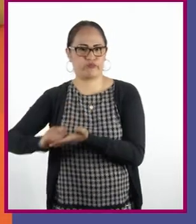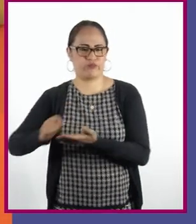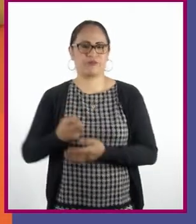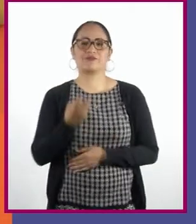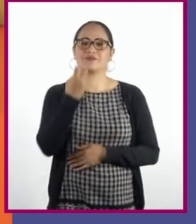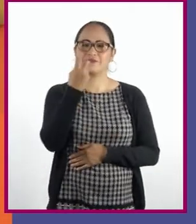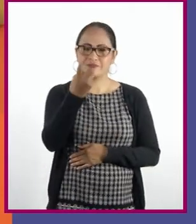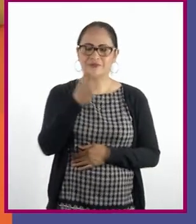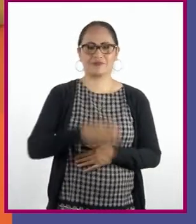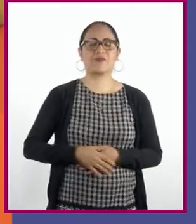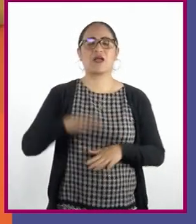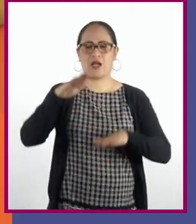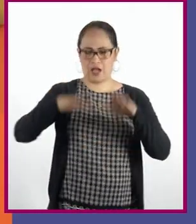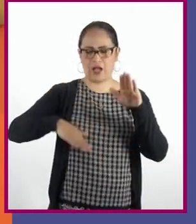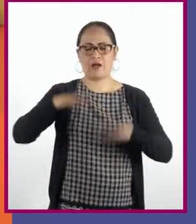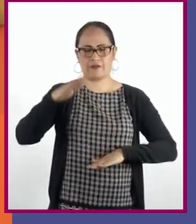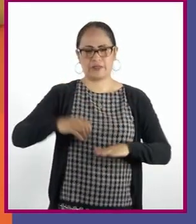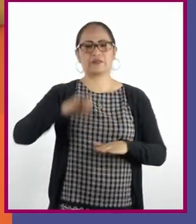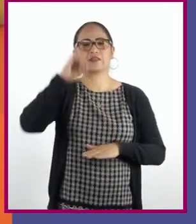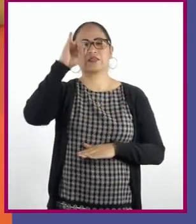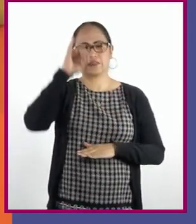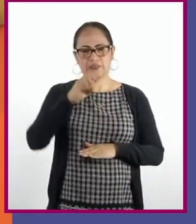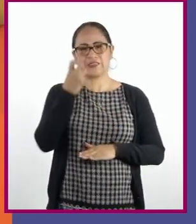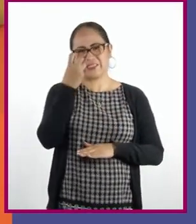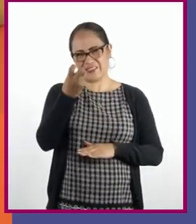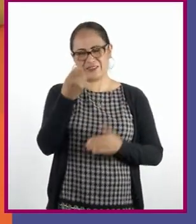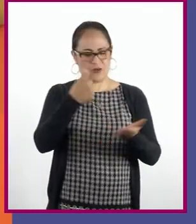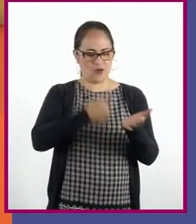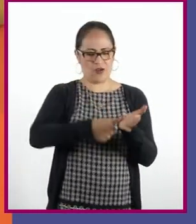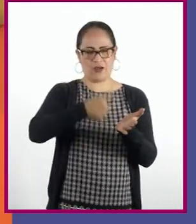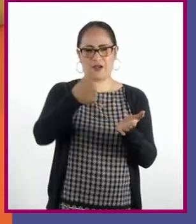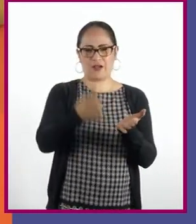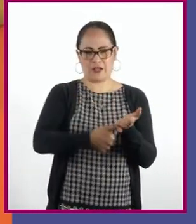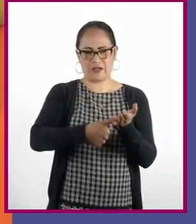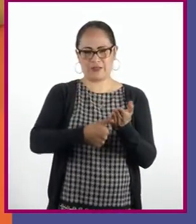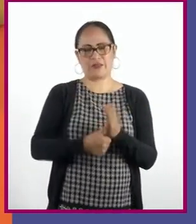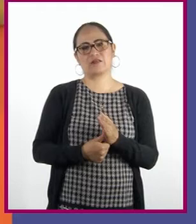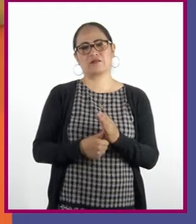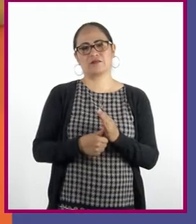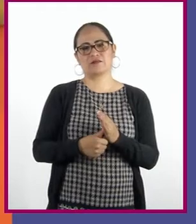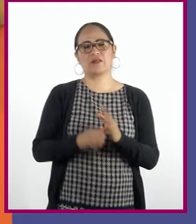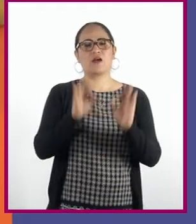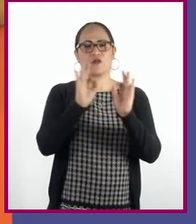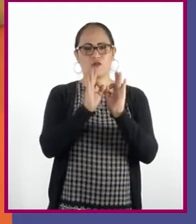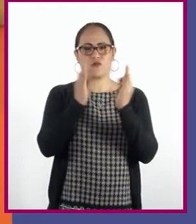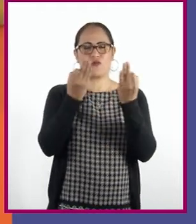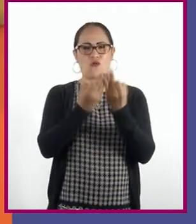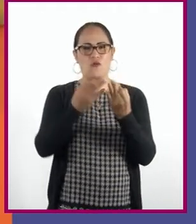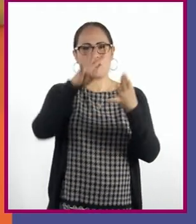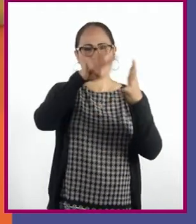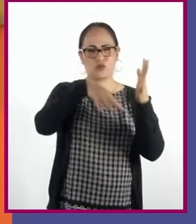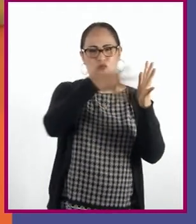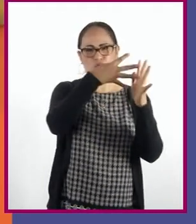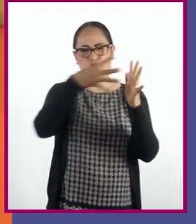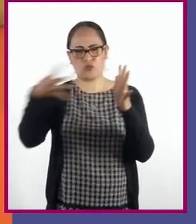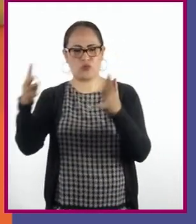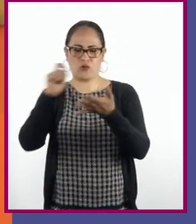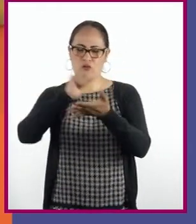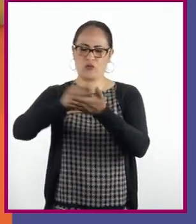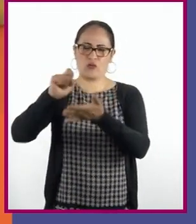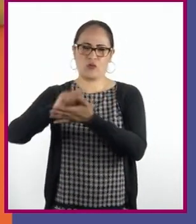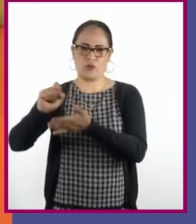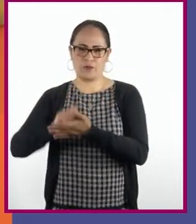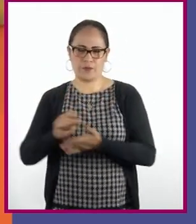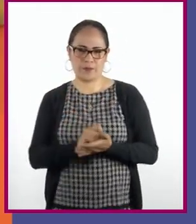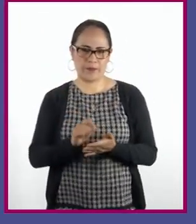En muchas ocasiones encontramos este tipo de cartas, formatos para su llenado. Hay una diferencia de estas